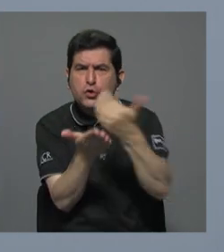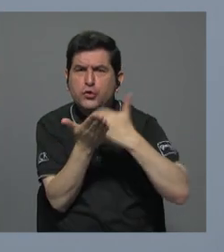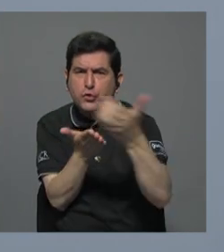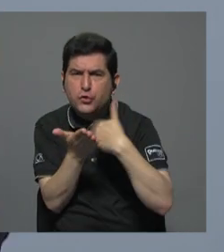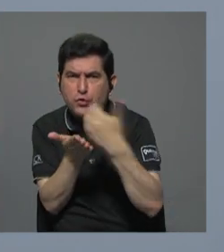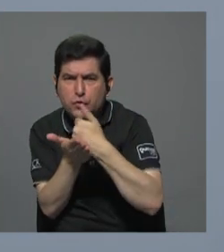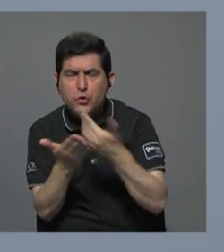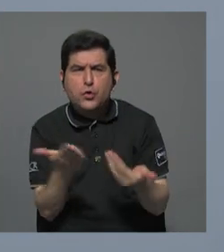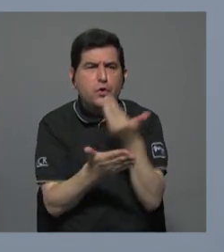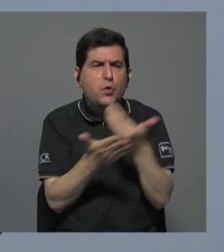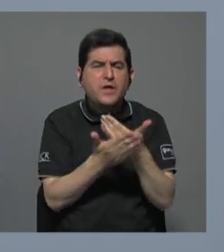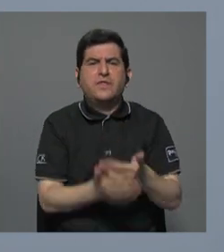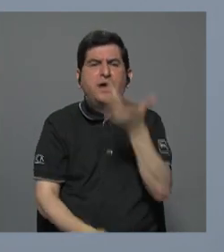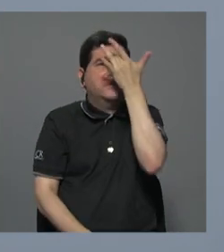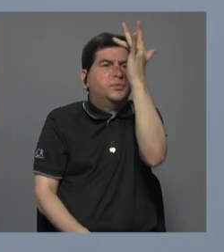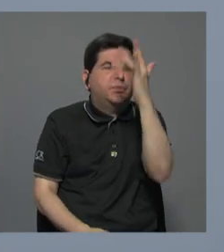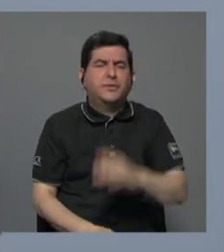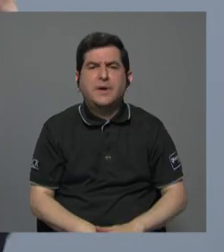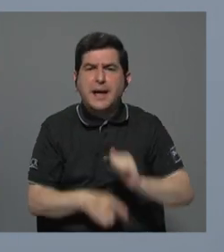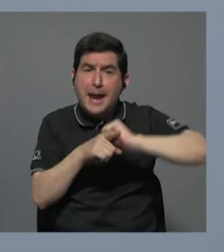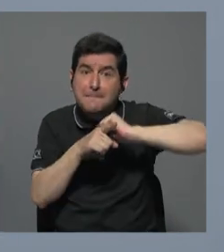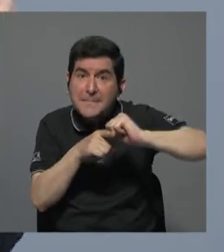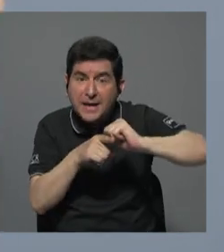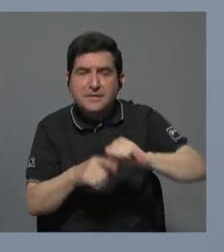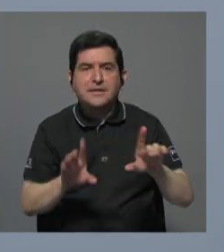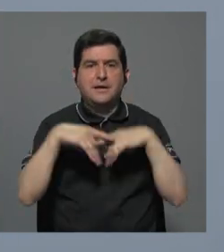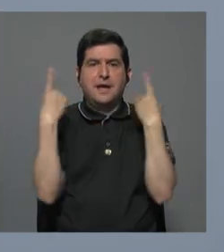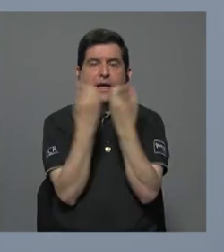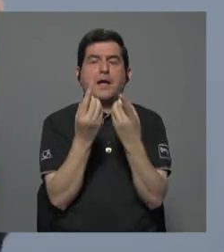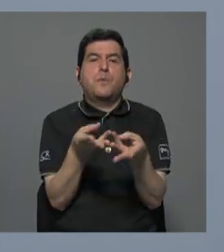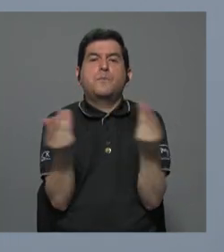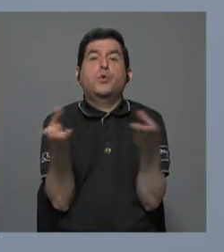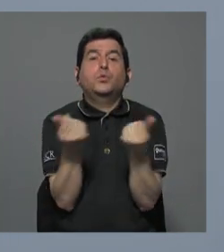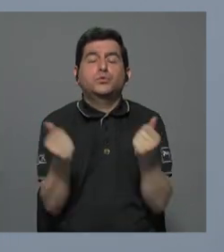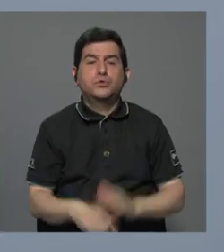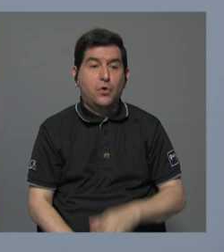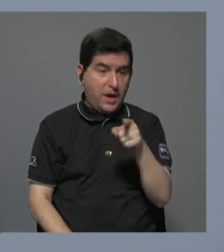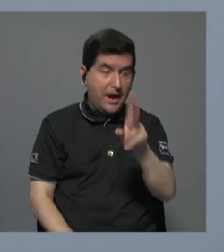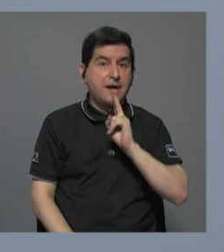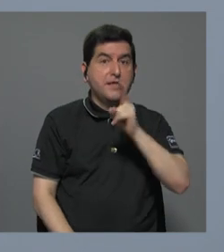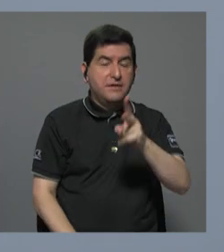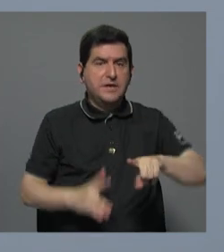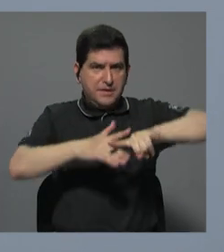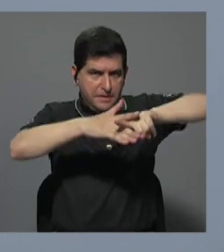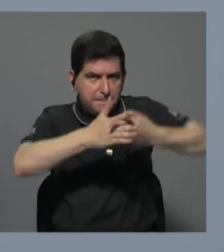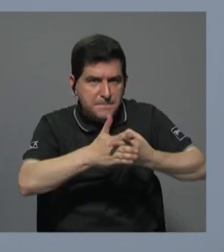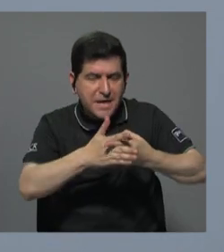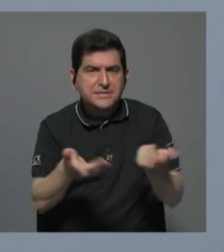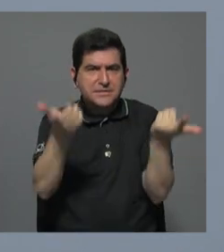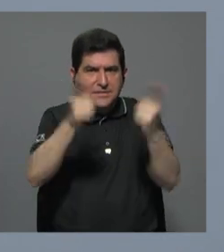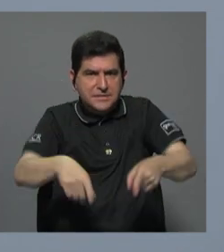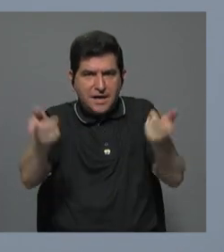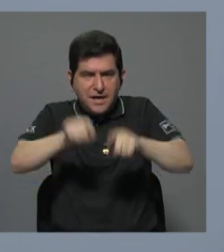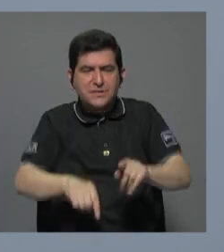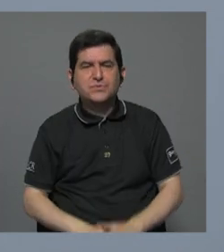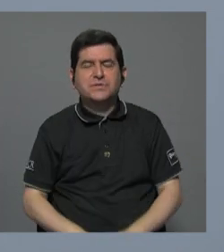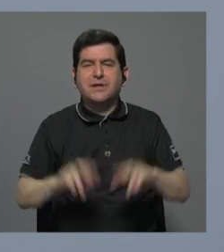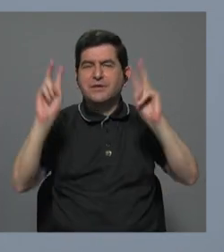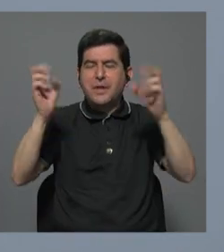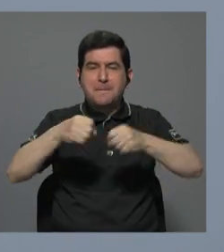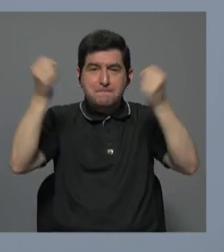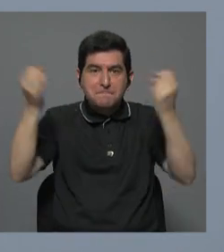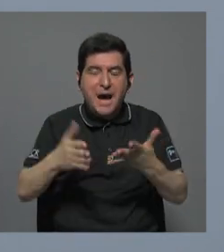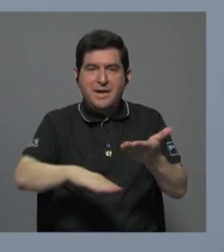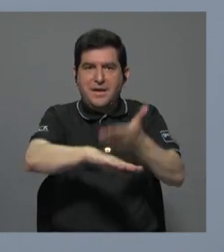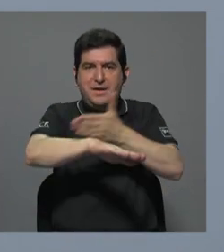la innovación la inteligencia el pragmatismo al departamento de producción porque allí es realmente donde comienzan a suceder la magia en el proceso del